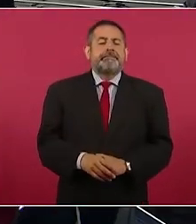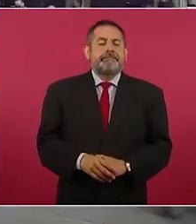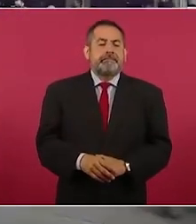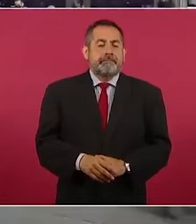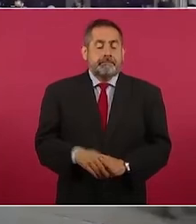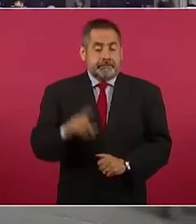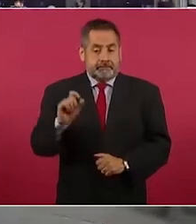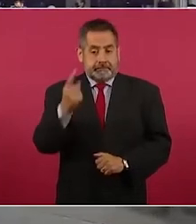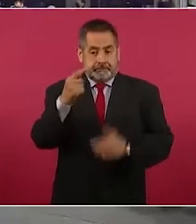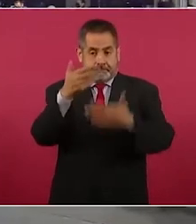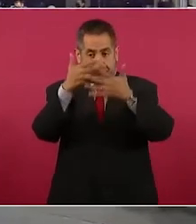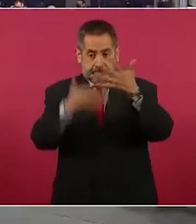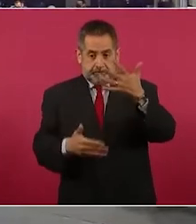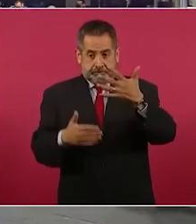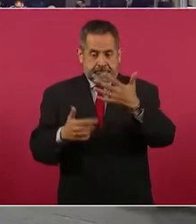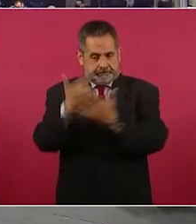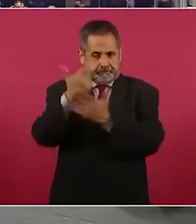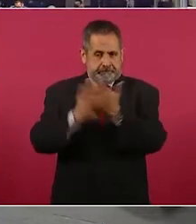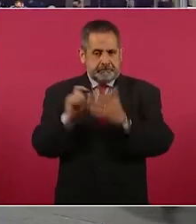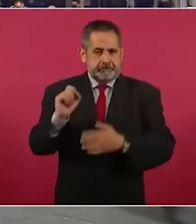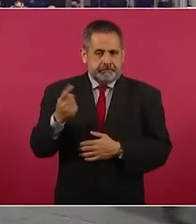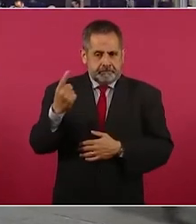De 21.